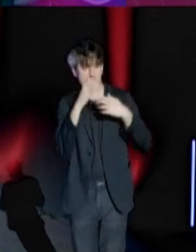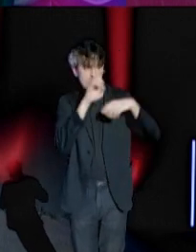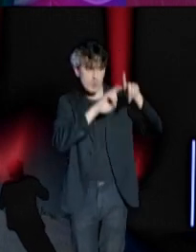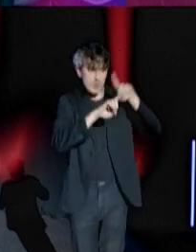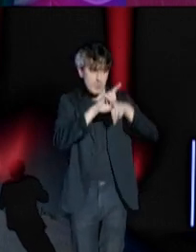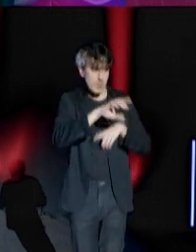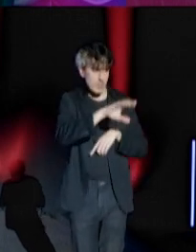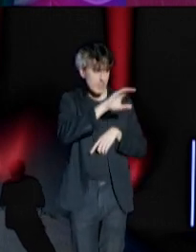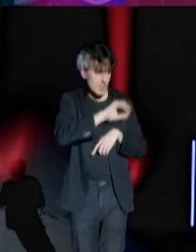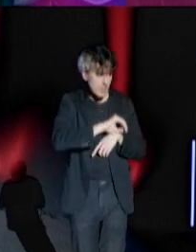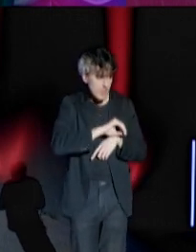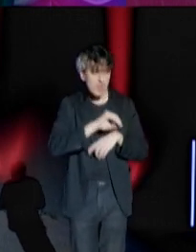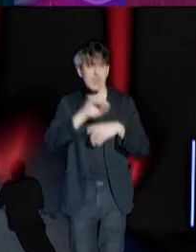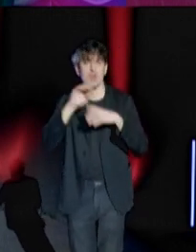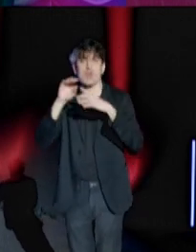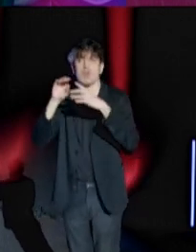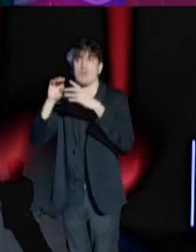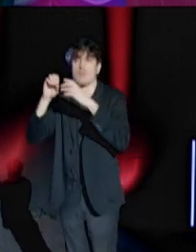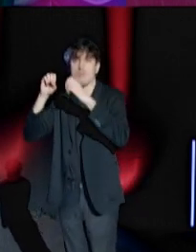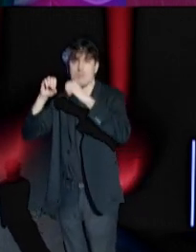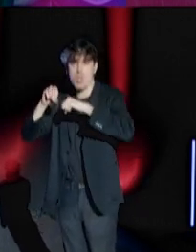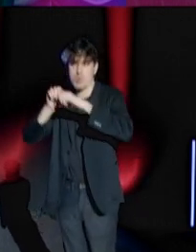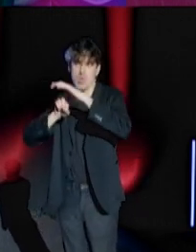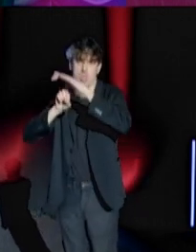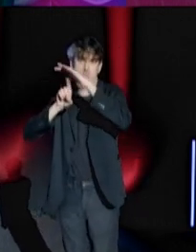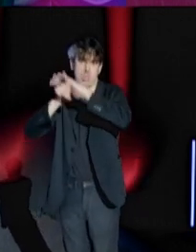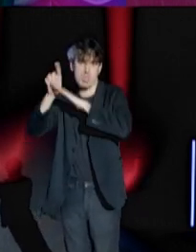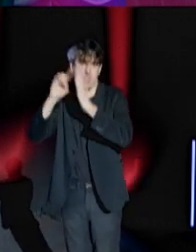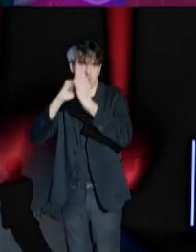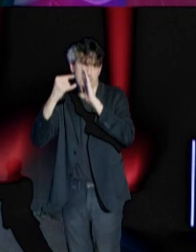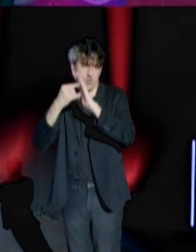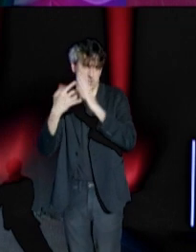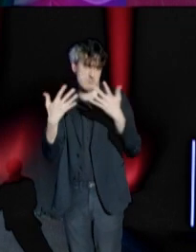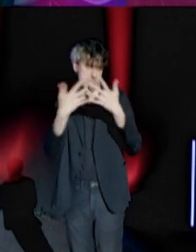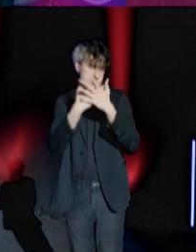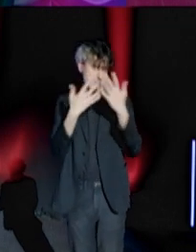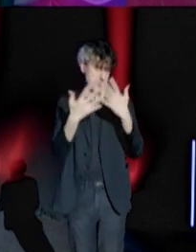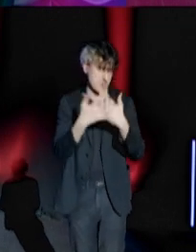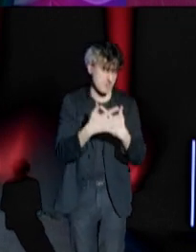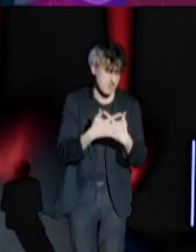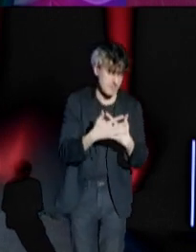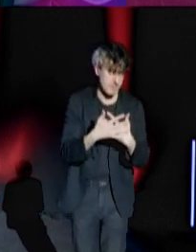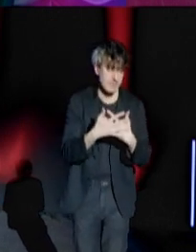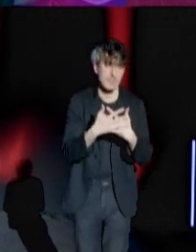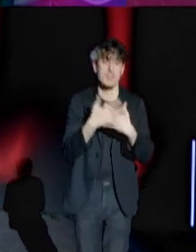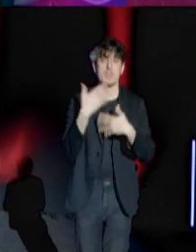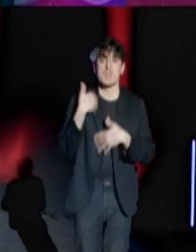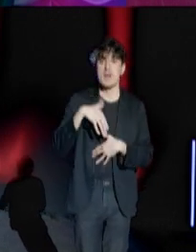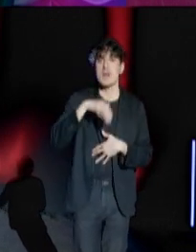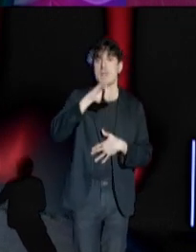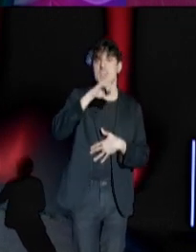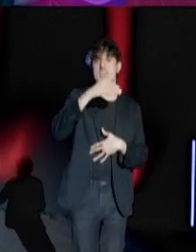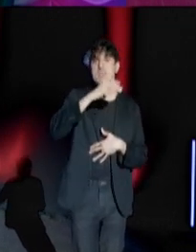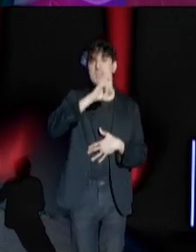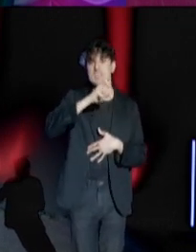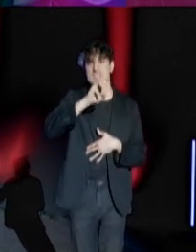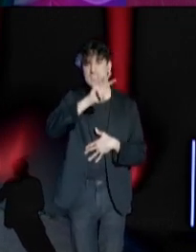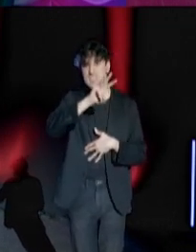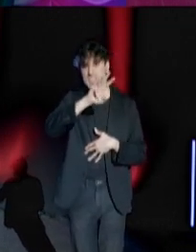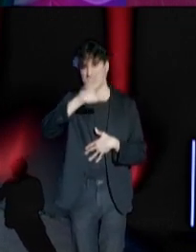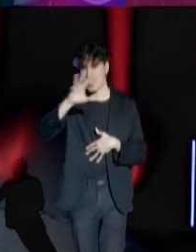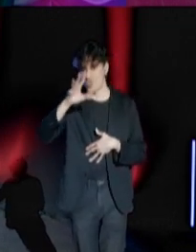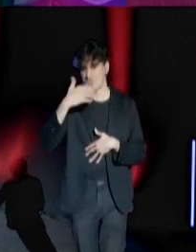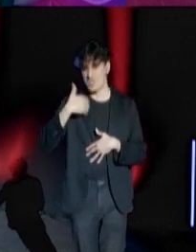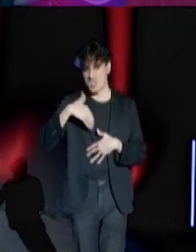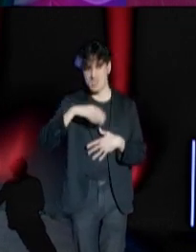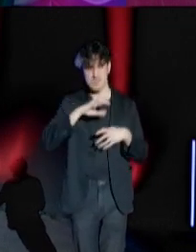con la madurez tecnológica tenemos ya alrededor de unas 26 de las ibes 35 adoptando ia generativa